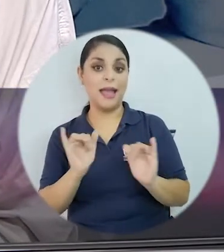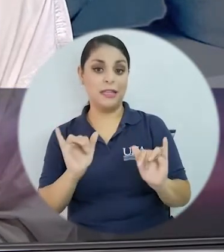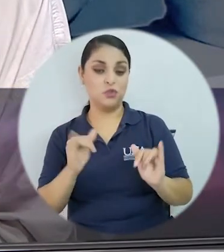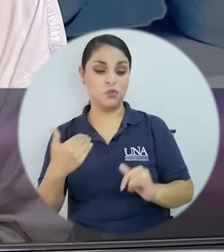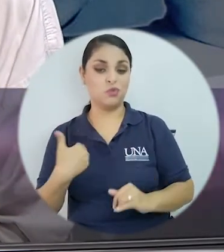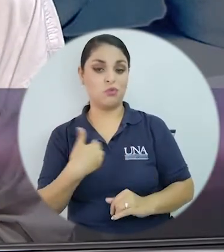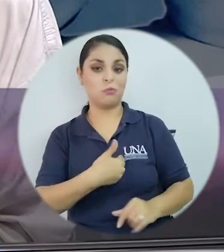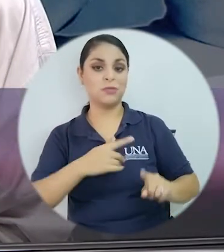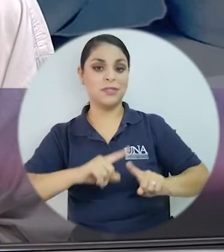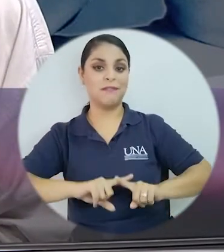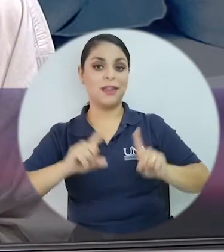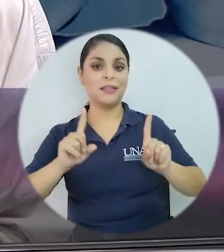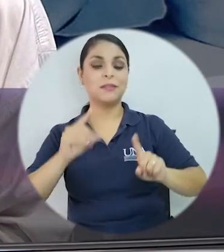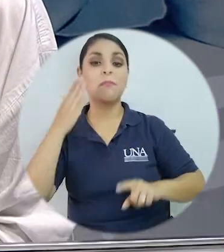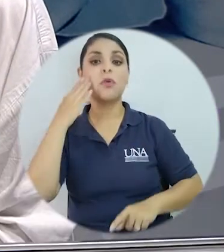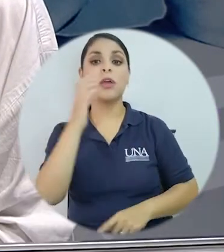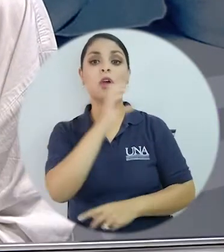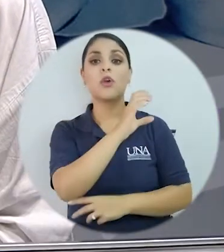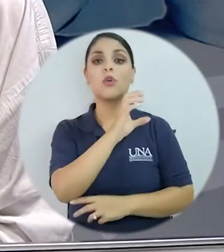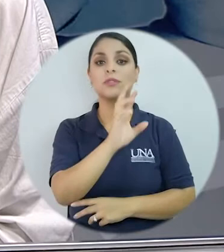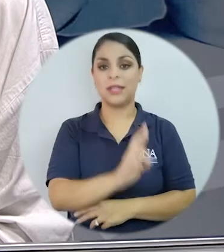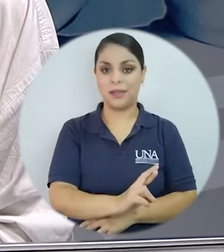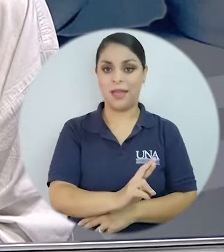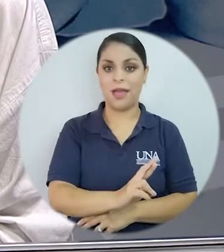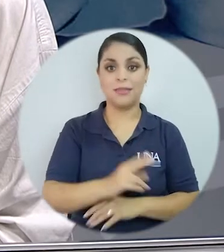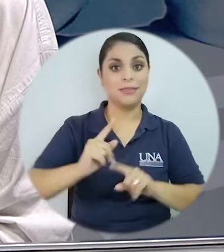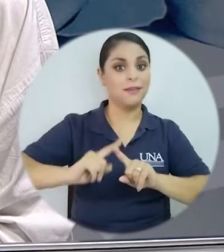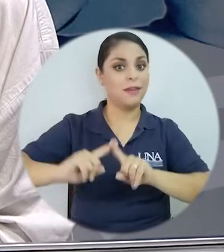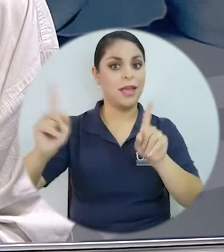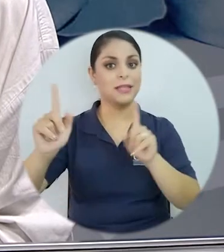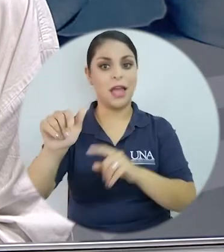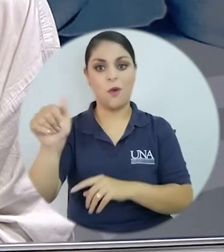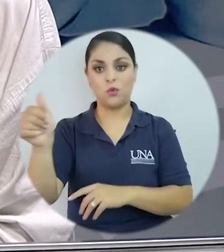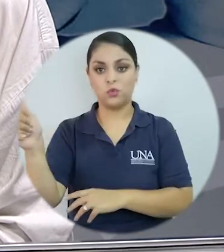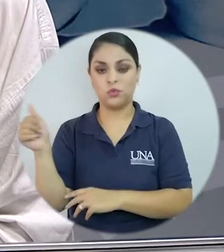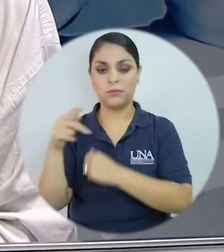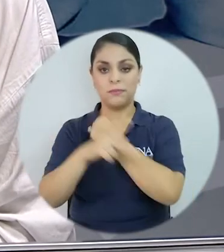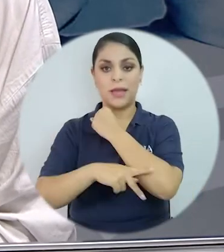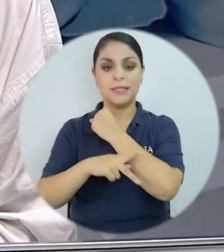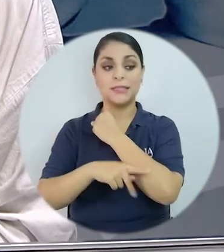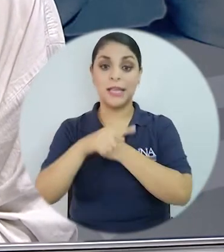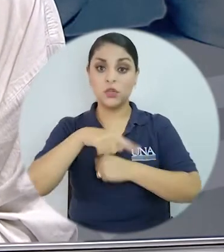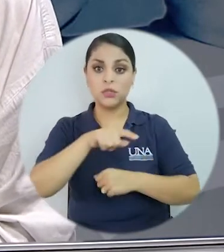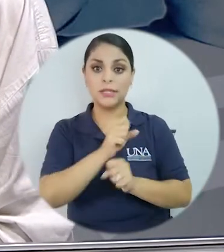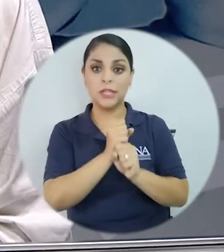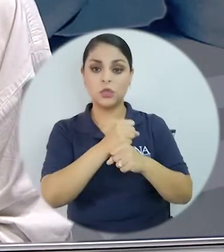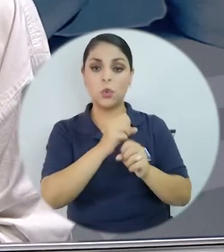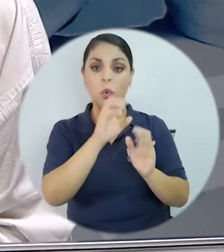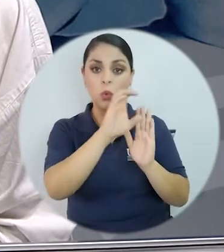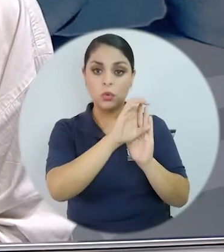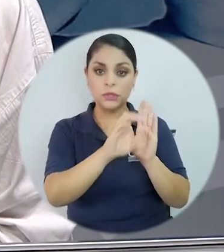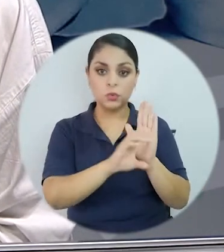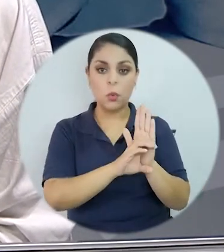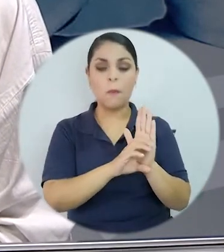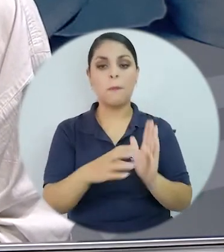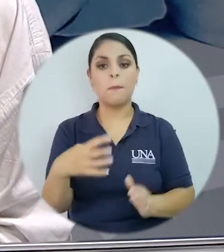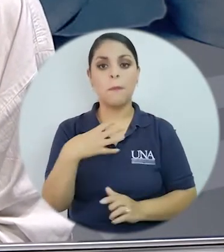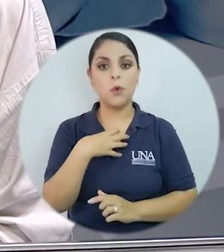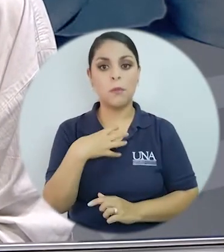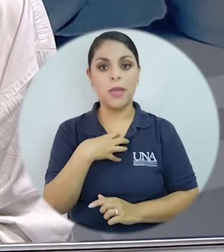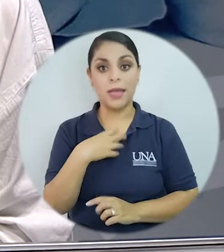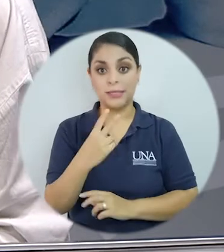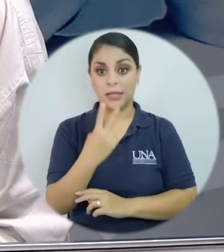diferentes. Porque Costa Rica, a diferencia de lo que pasó en el resto, creó una constitución